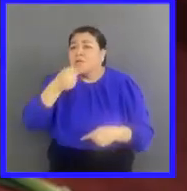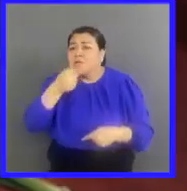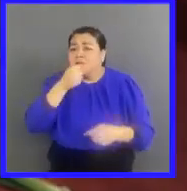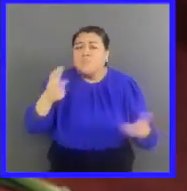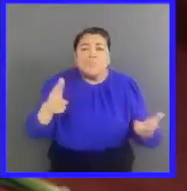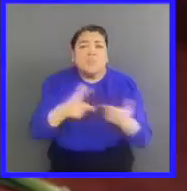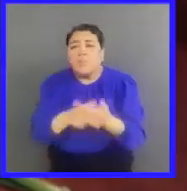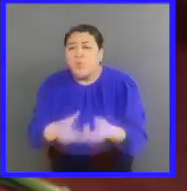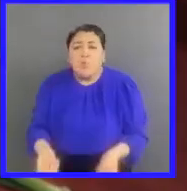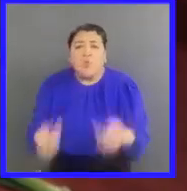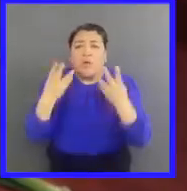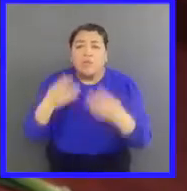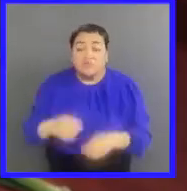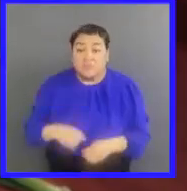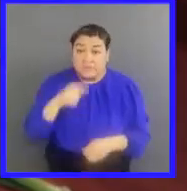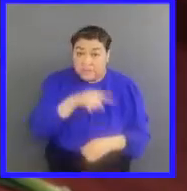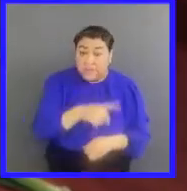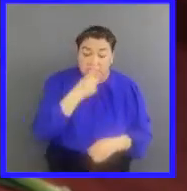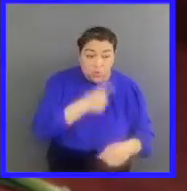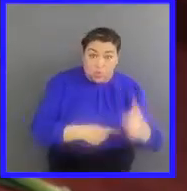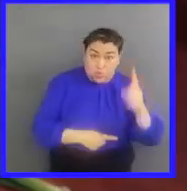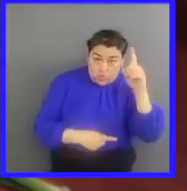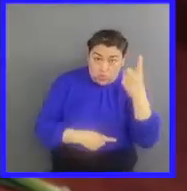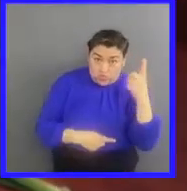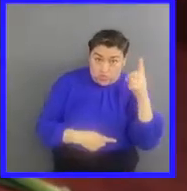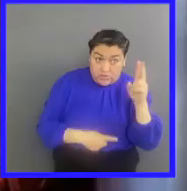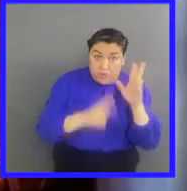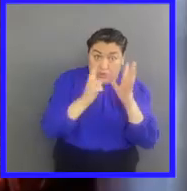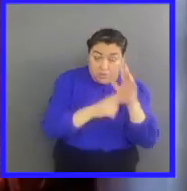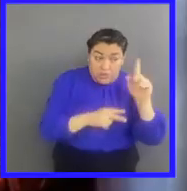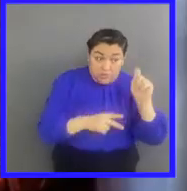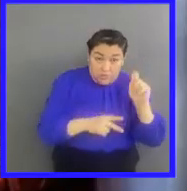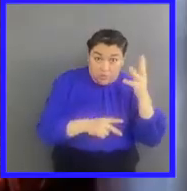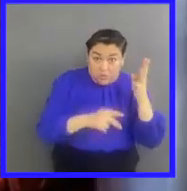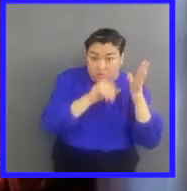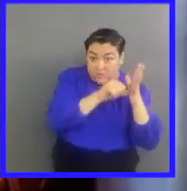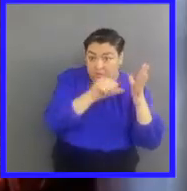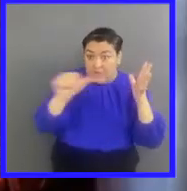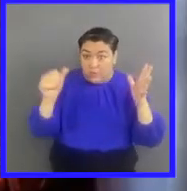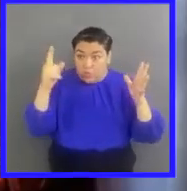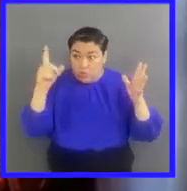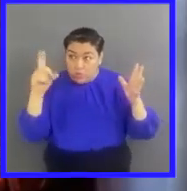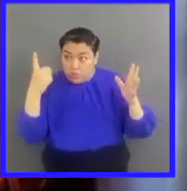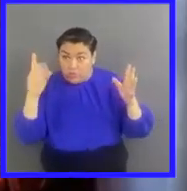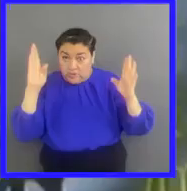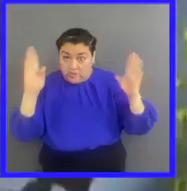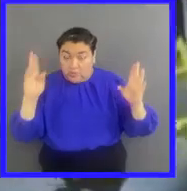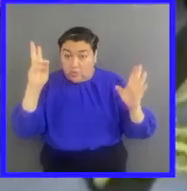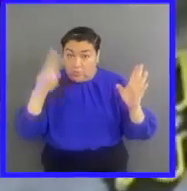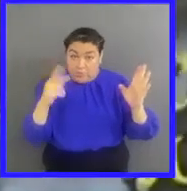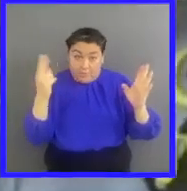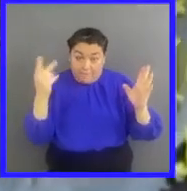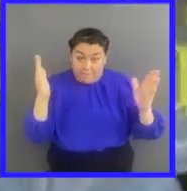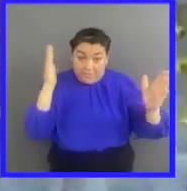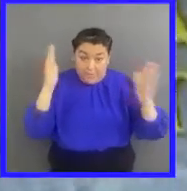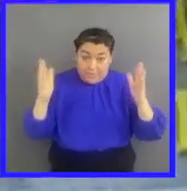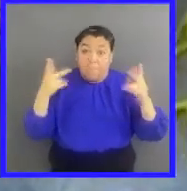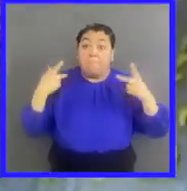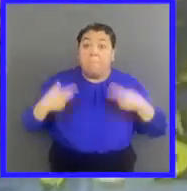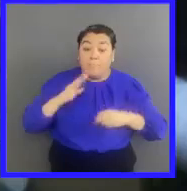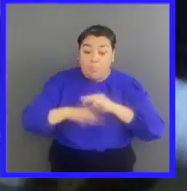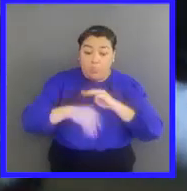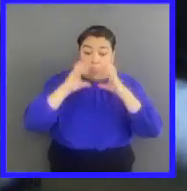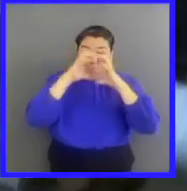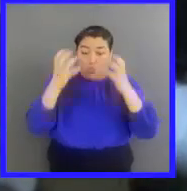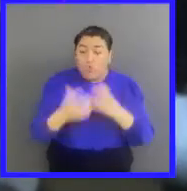que del 1 de diciembre de 2024 al 1 de diciembre de 2025, 67 profesionales de la